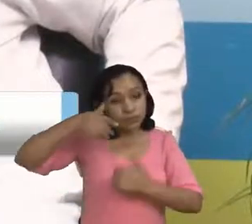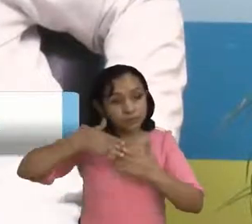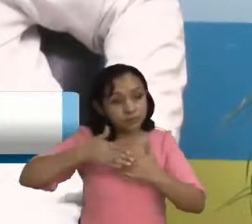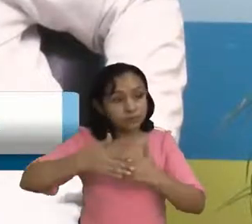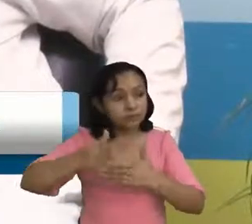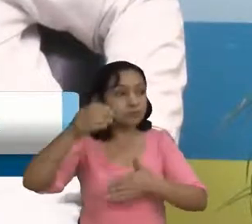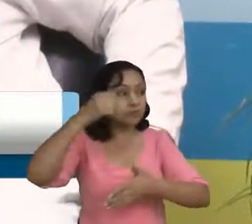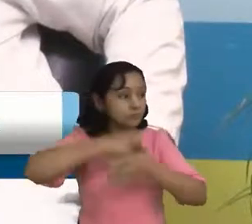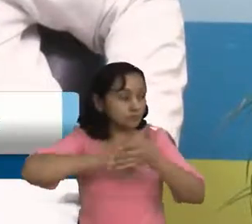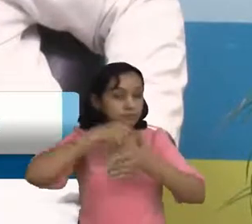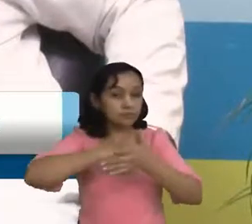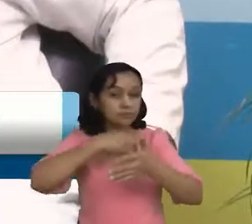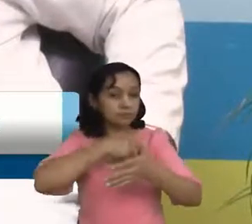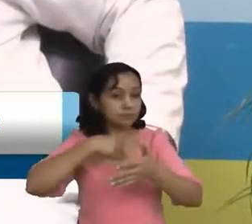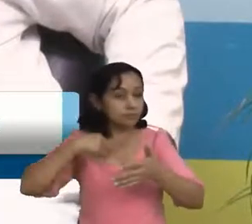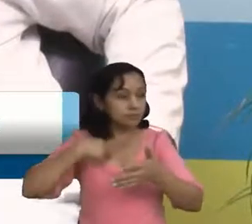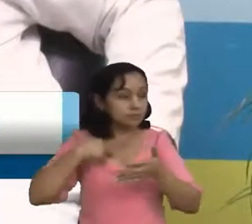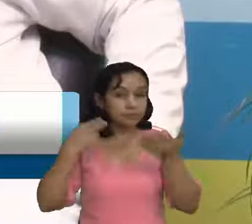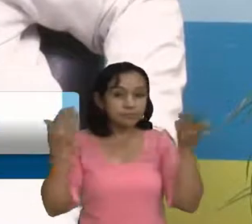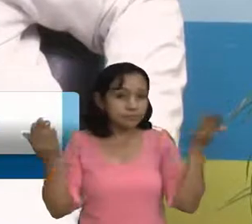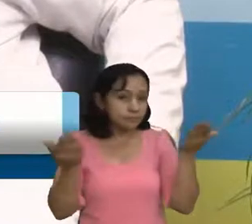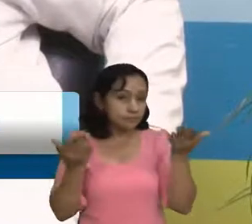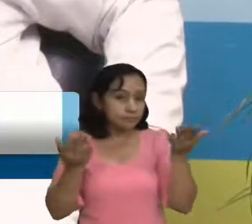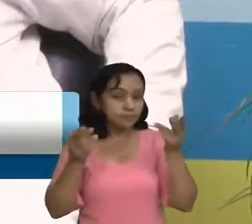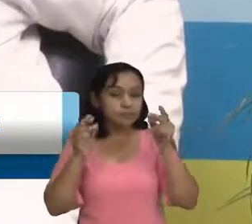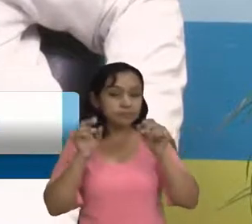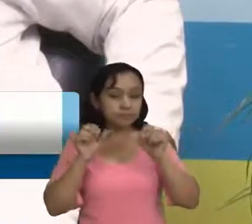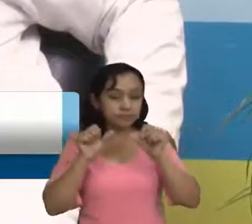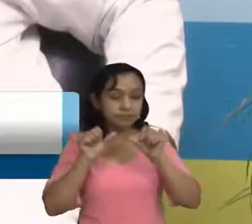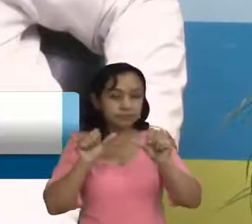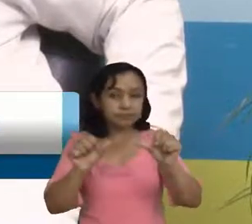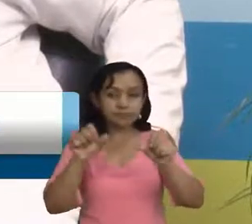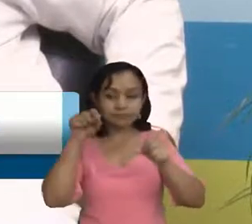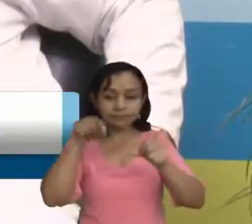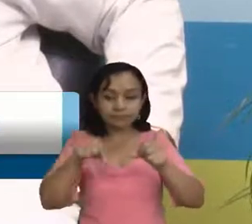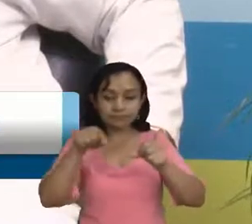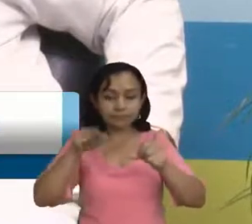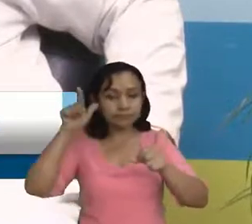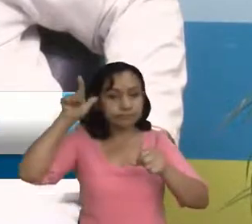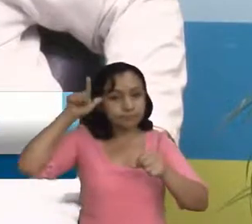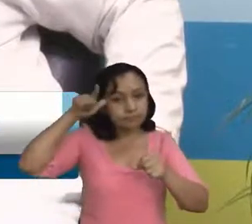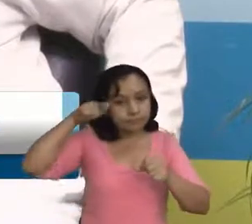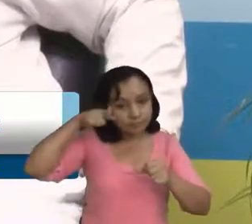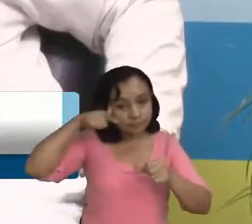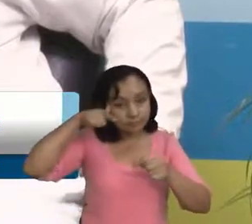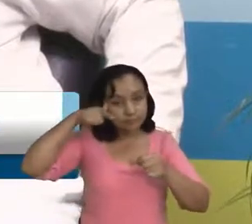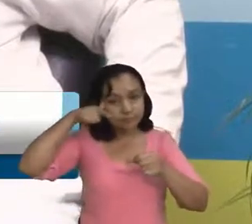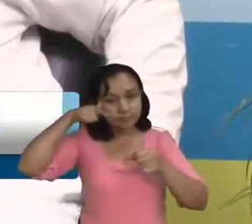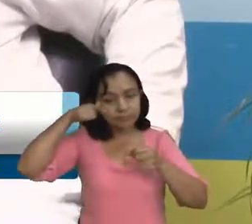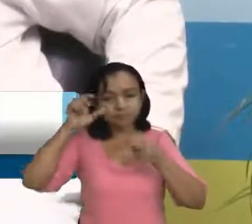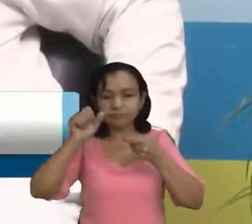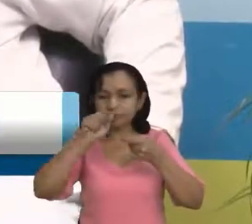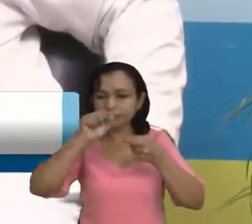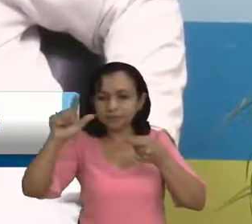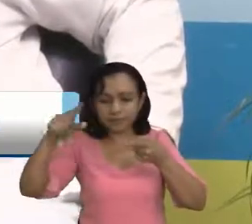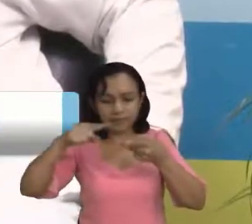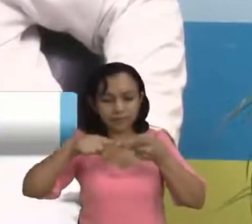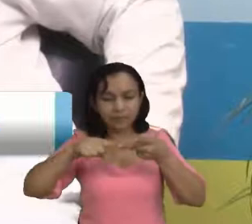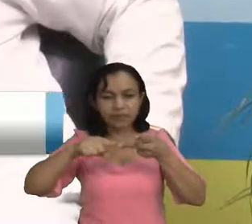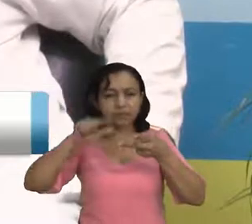¿verdad? Y ahí va, ¿verdad? Este electrolito, sale